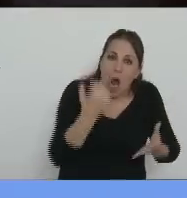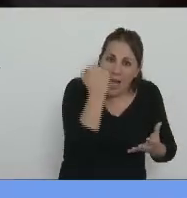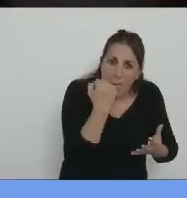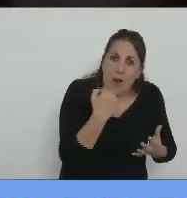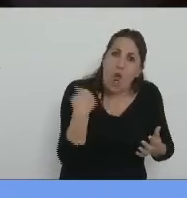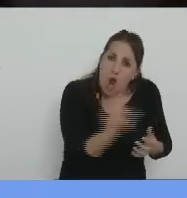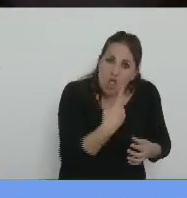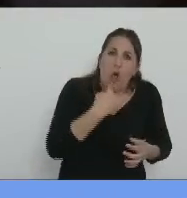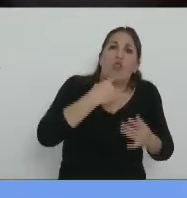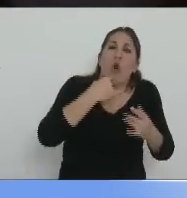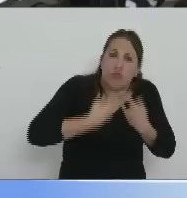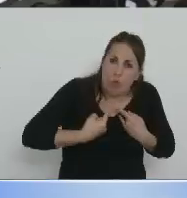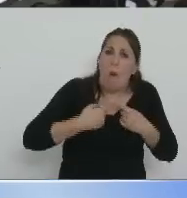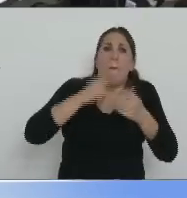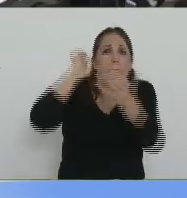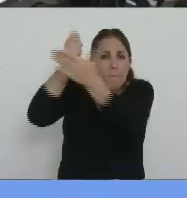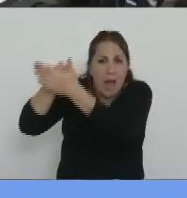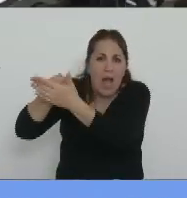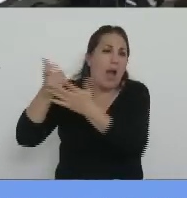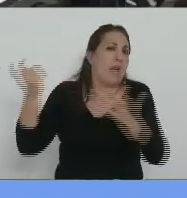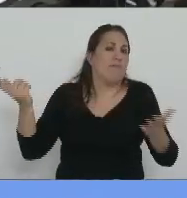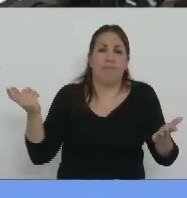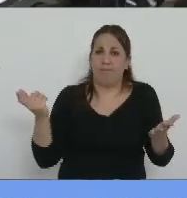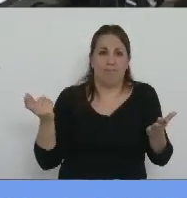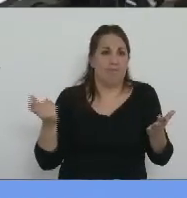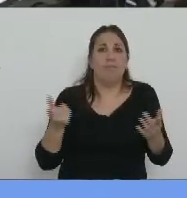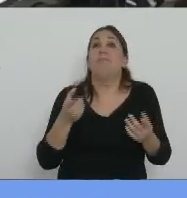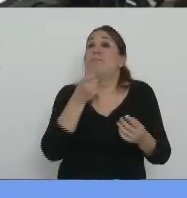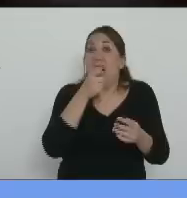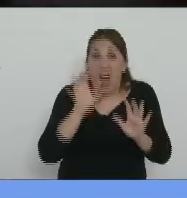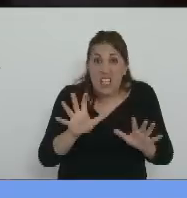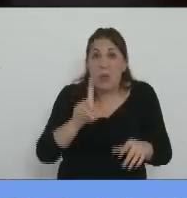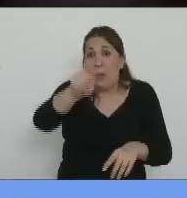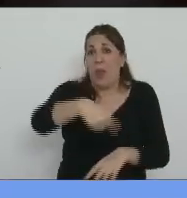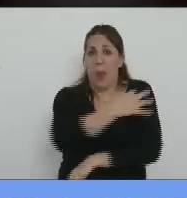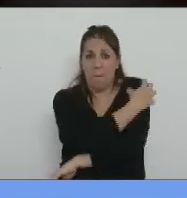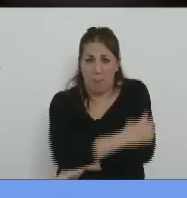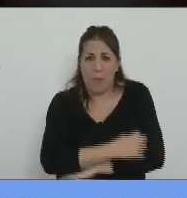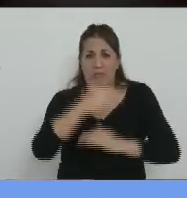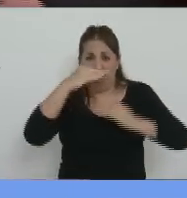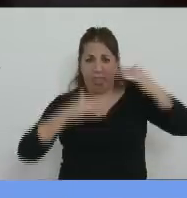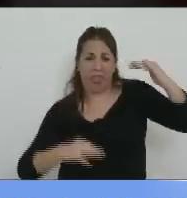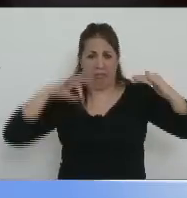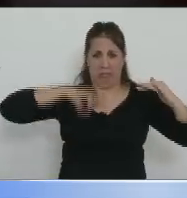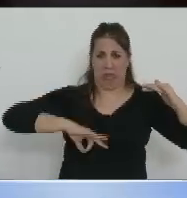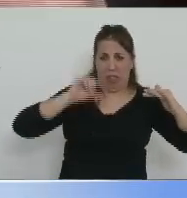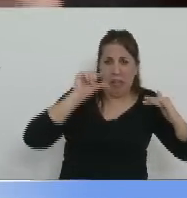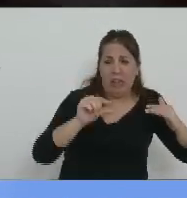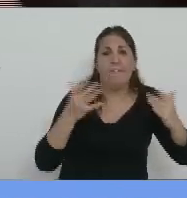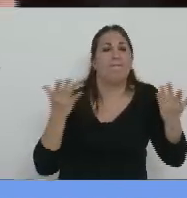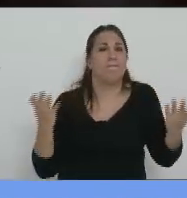fondo porque entonces en definitiva a mostrar igual vamos a ir con la pobreza con la desigualdad con los salarios bajos por eso